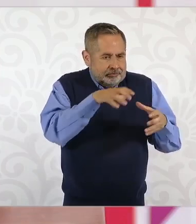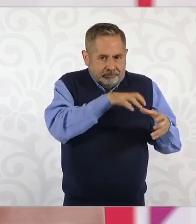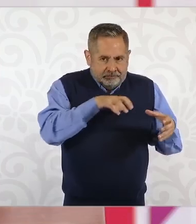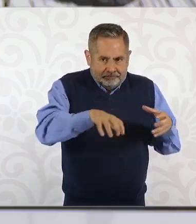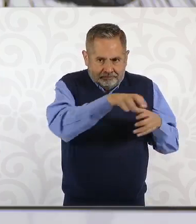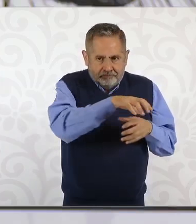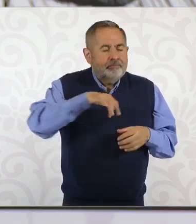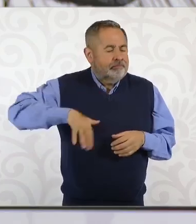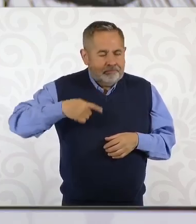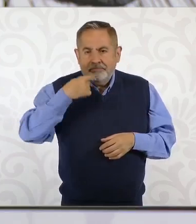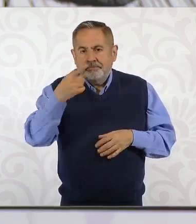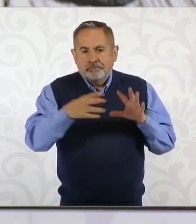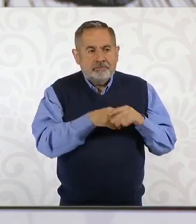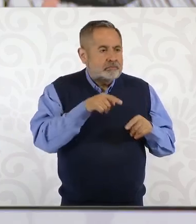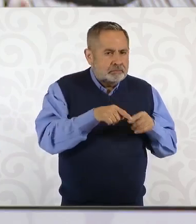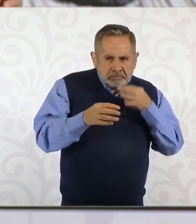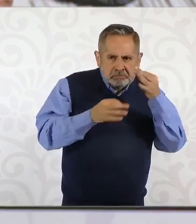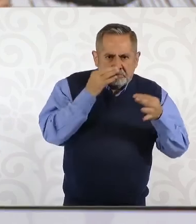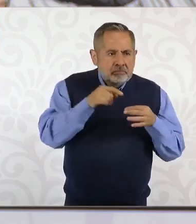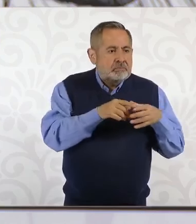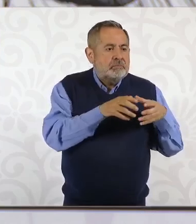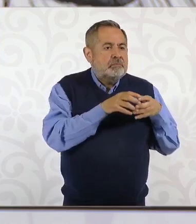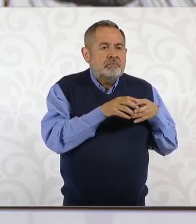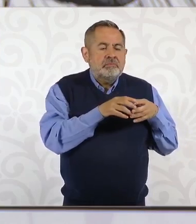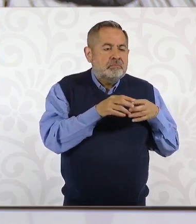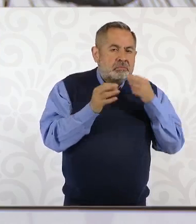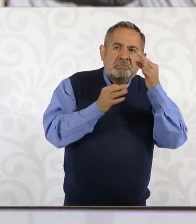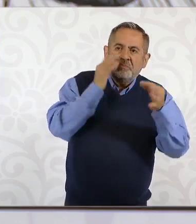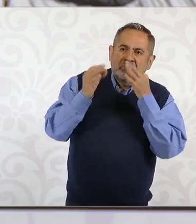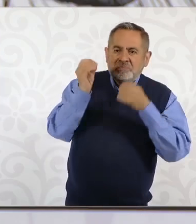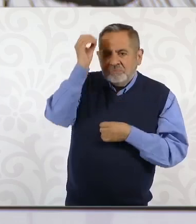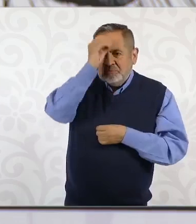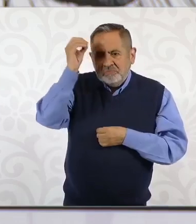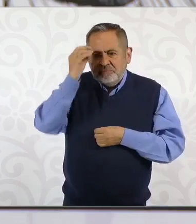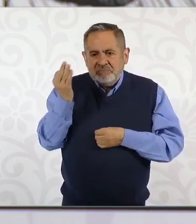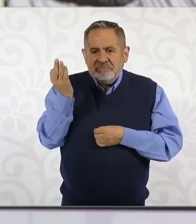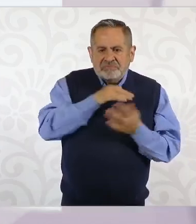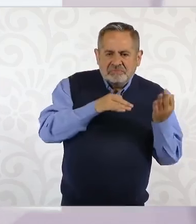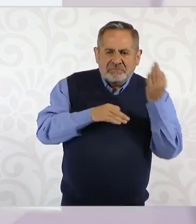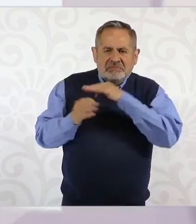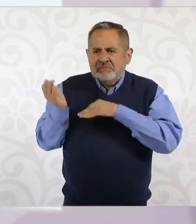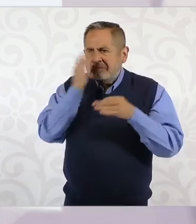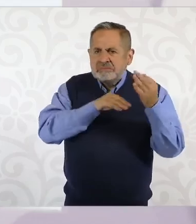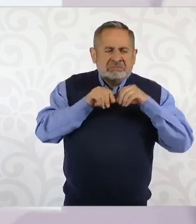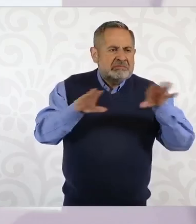hemos denunciado aquí por generar esta opinión falsa en las redes sociales a través de mucho dinero,